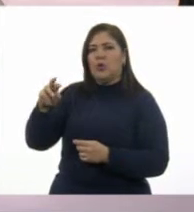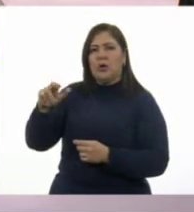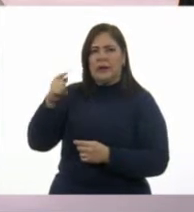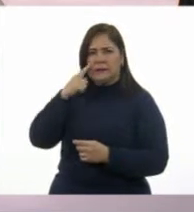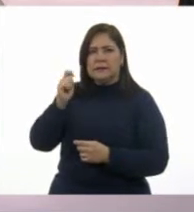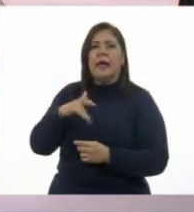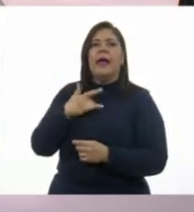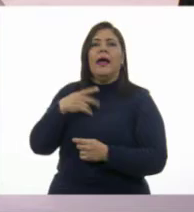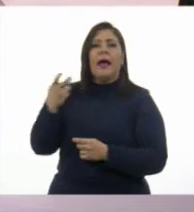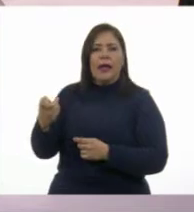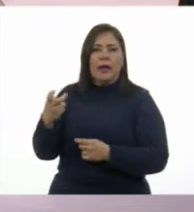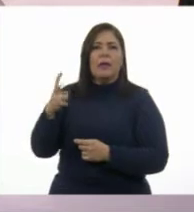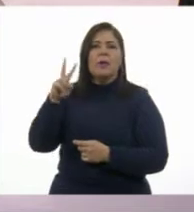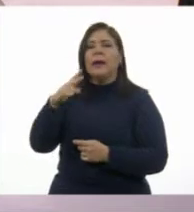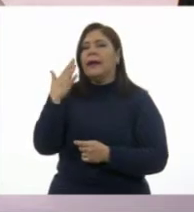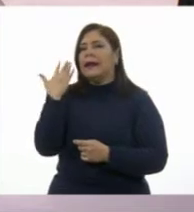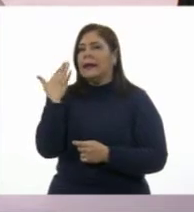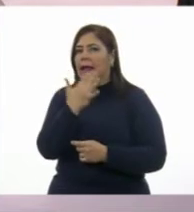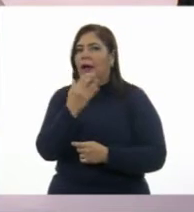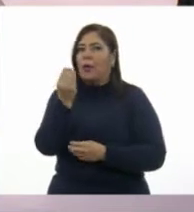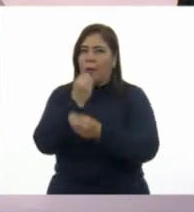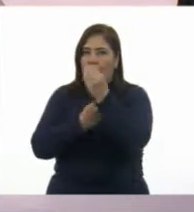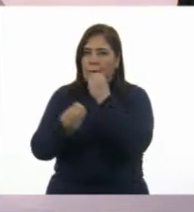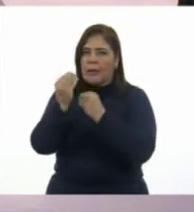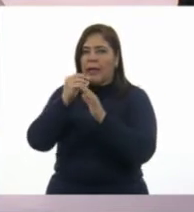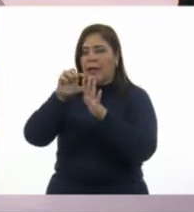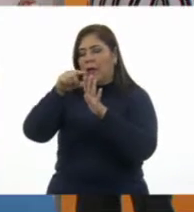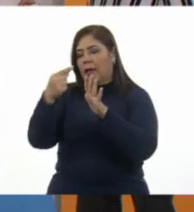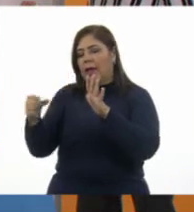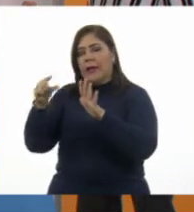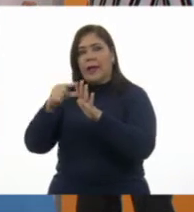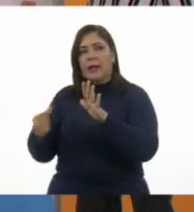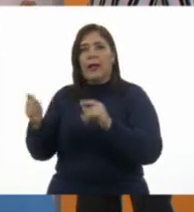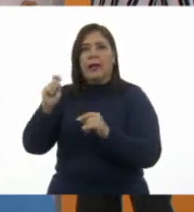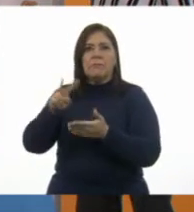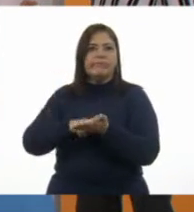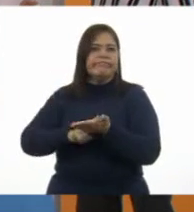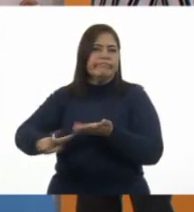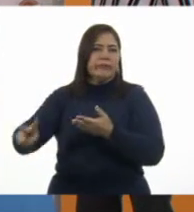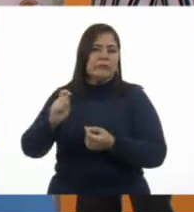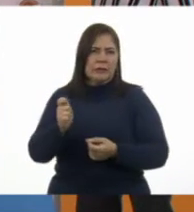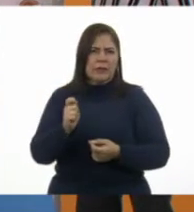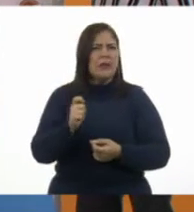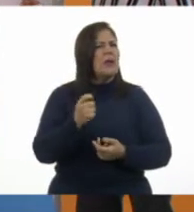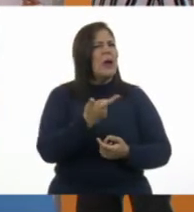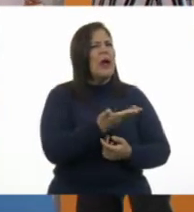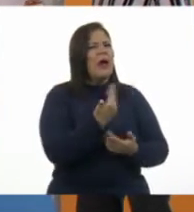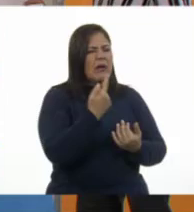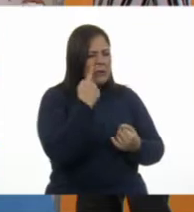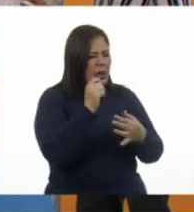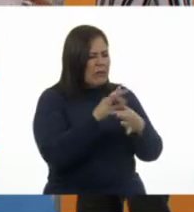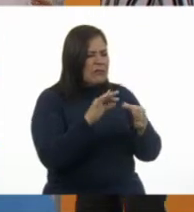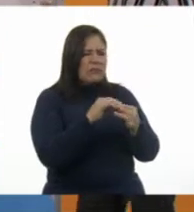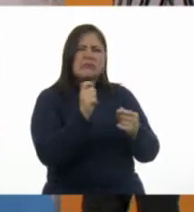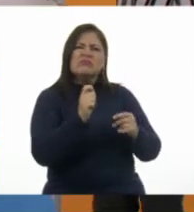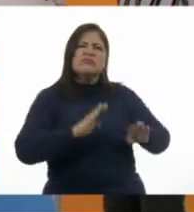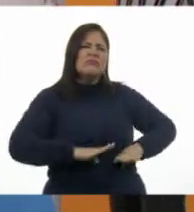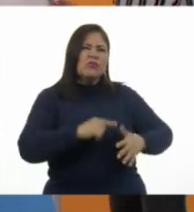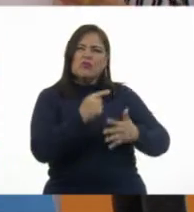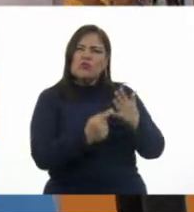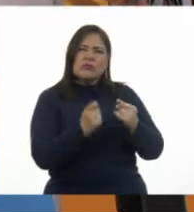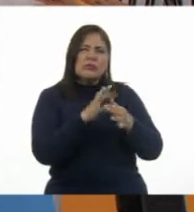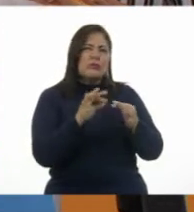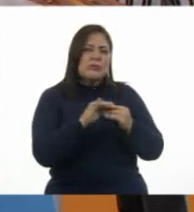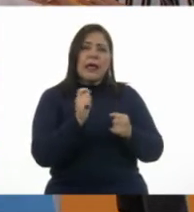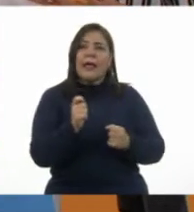mora. Es muy rica al comerla. Tiene hojas muy verdes. ¿Ya ves? ¿Qué información nos da este trabajo? Pues